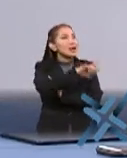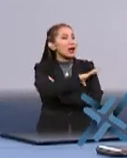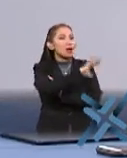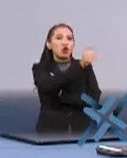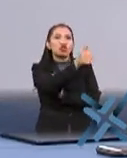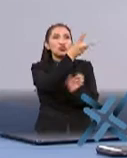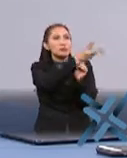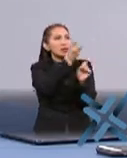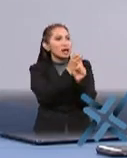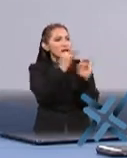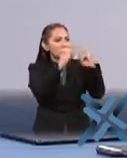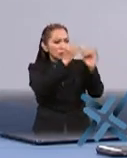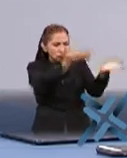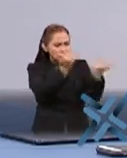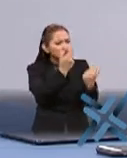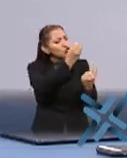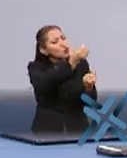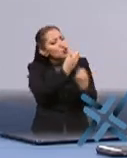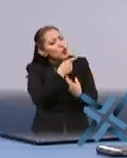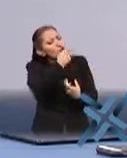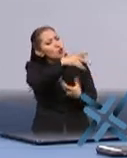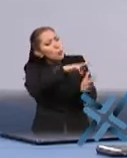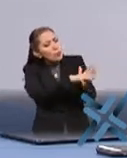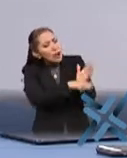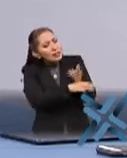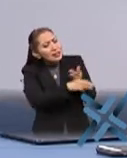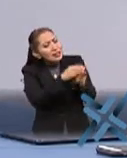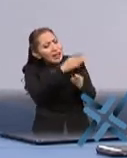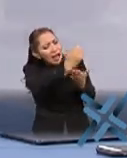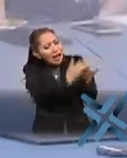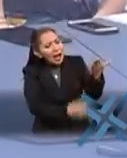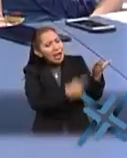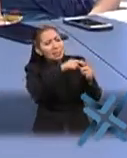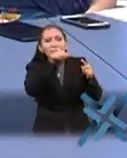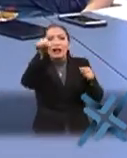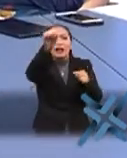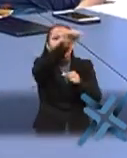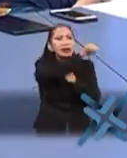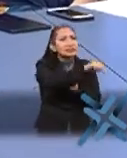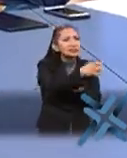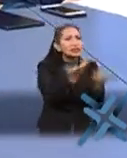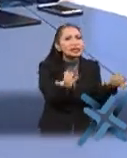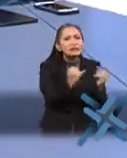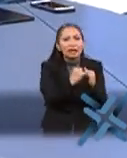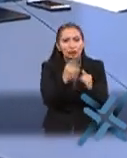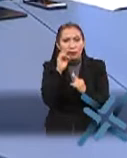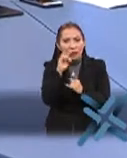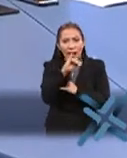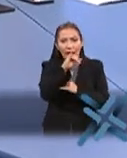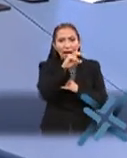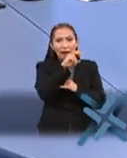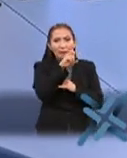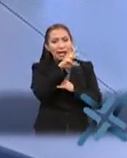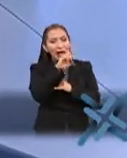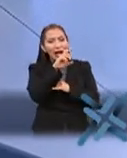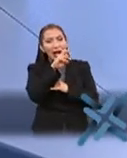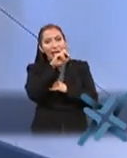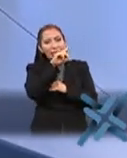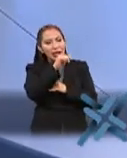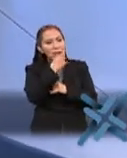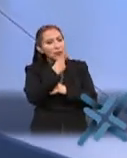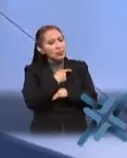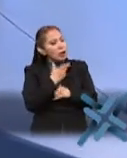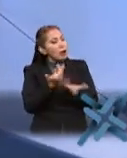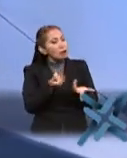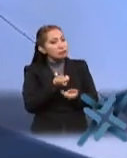a instituciones a que nos compartan el material que se ha generado con diferentes, hasta que veía yo a Javier, ¿no? Arana, que me platicaba